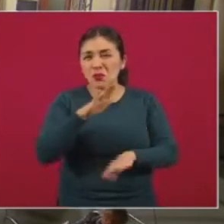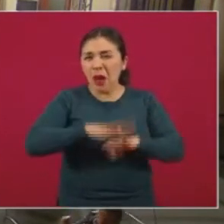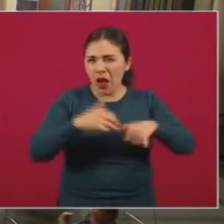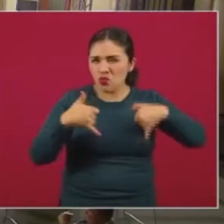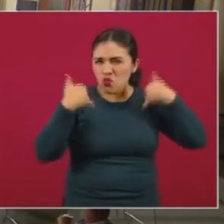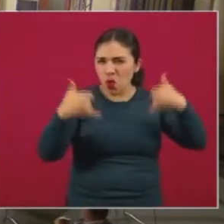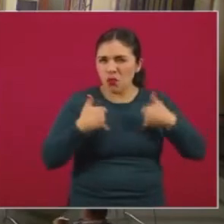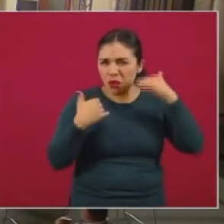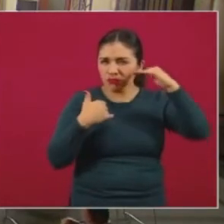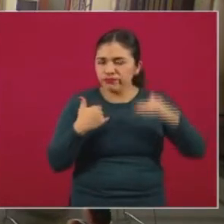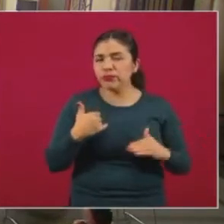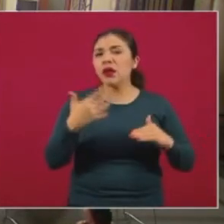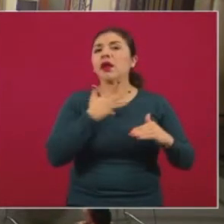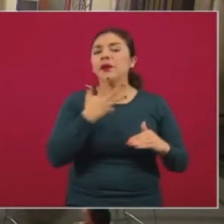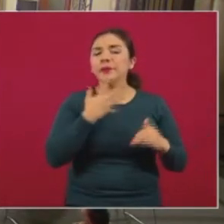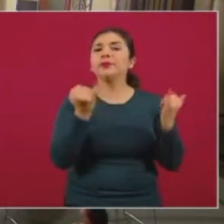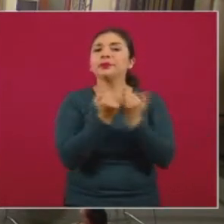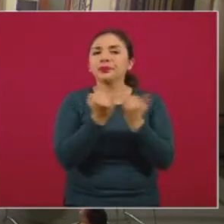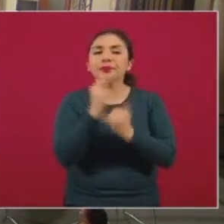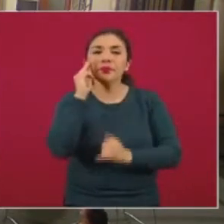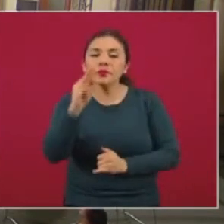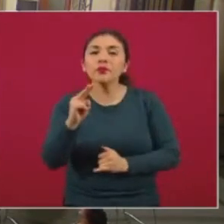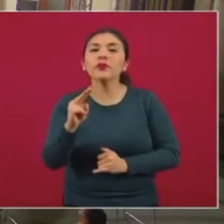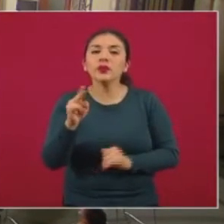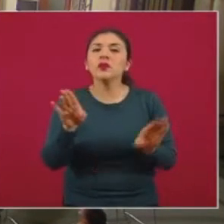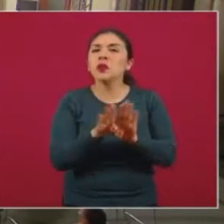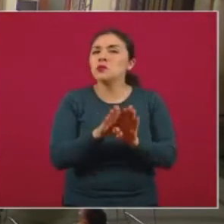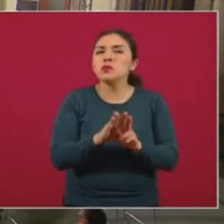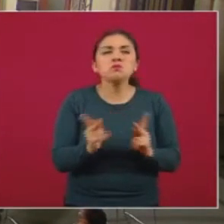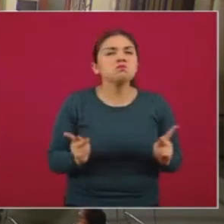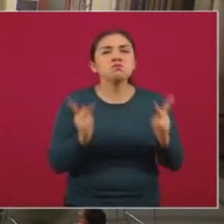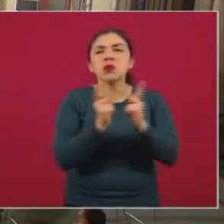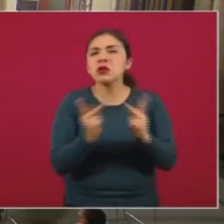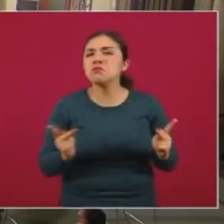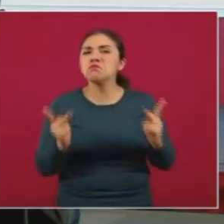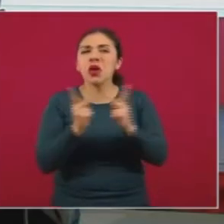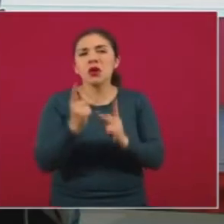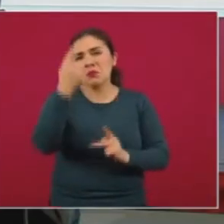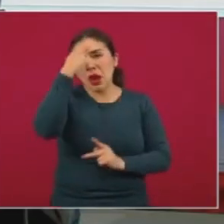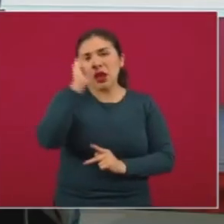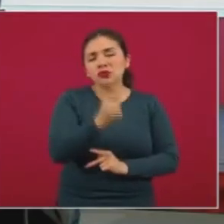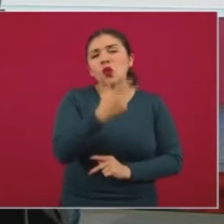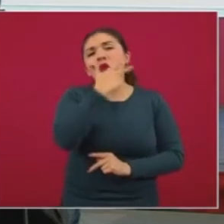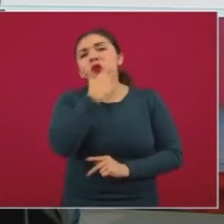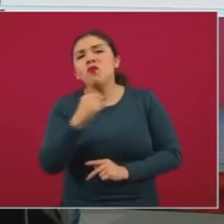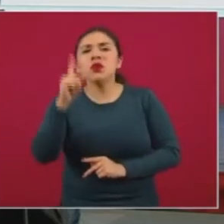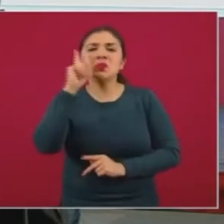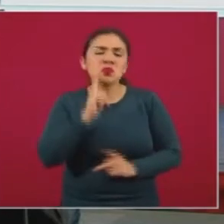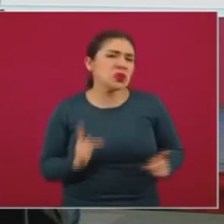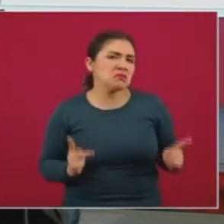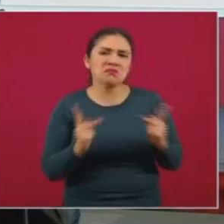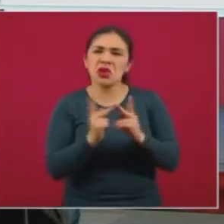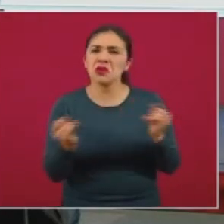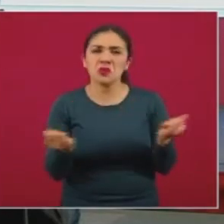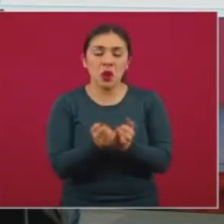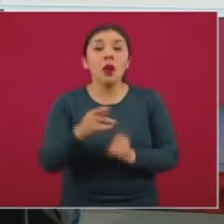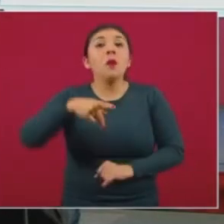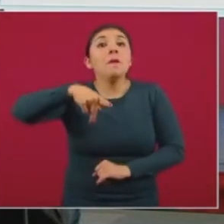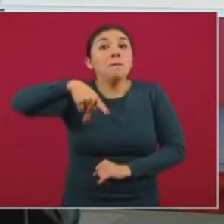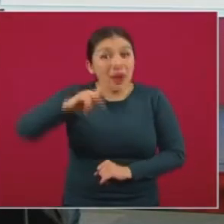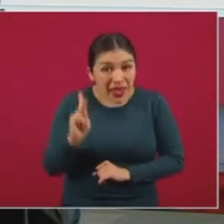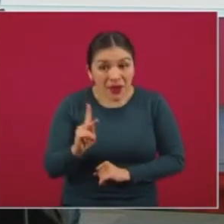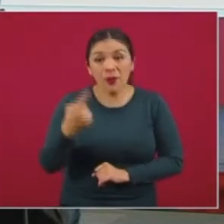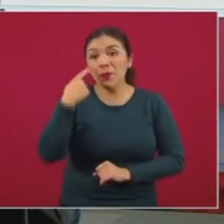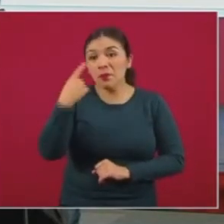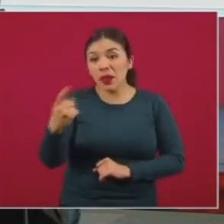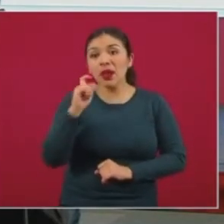pues tenemos prácticamente una similitud entre la carga entre un sexo y el otro. Sin embargo,